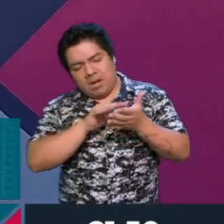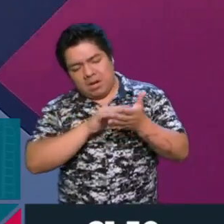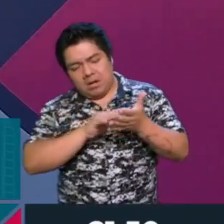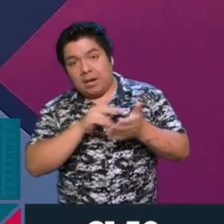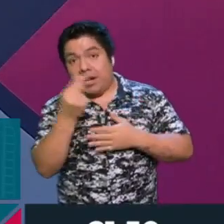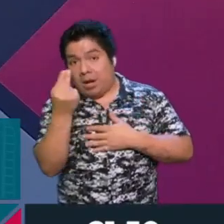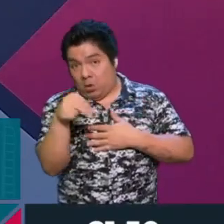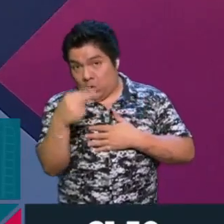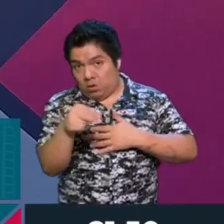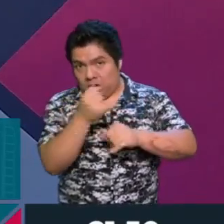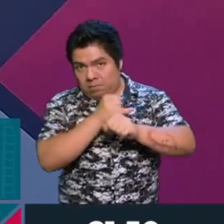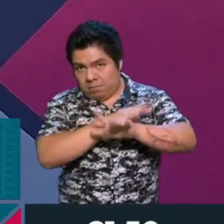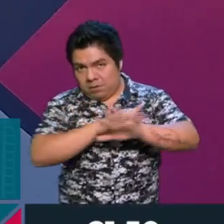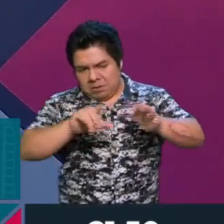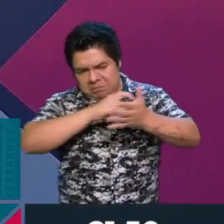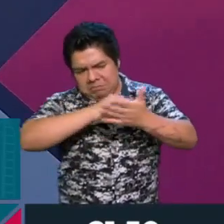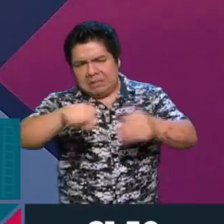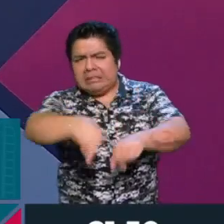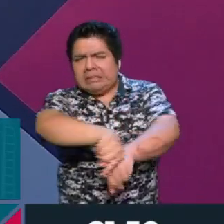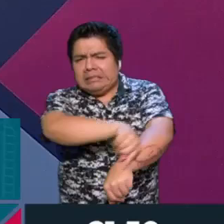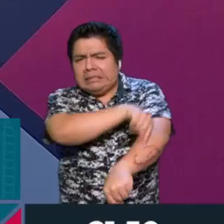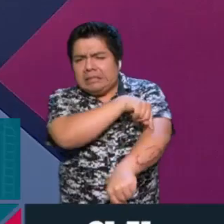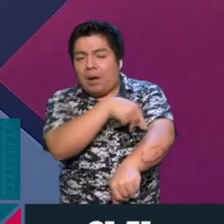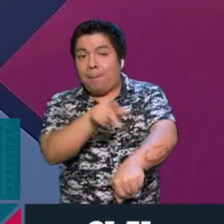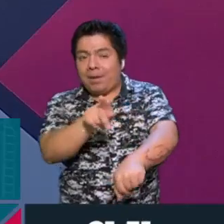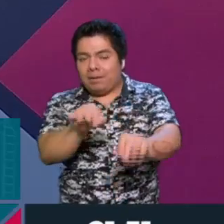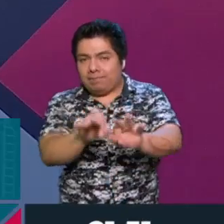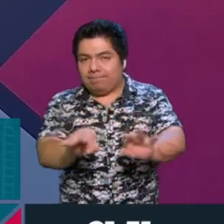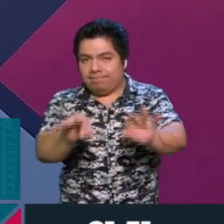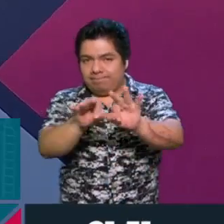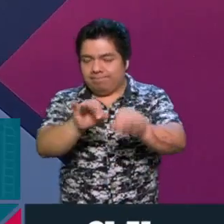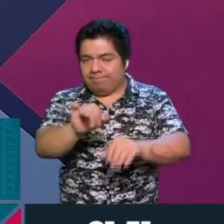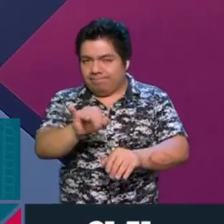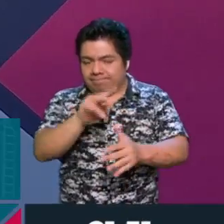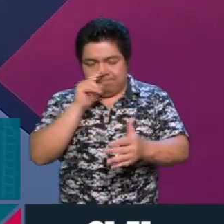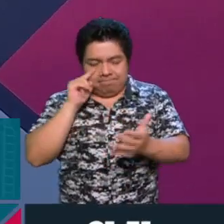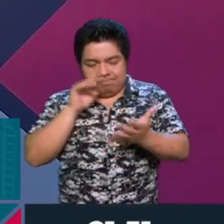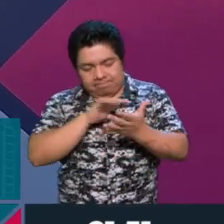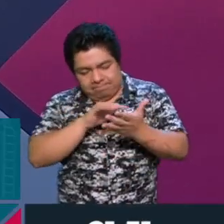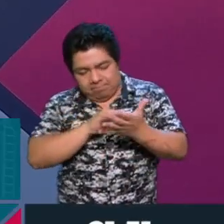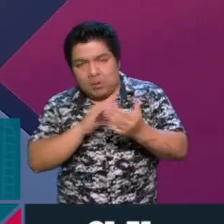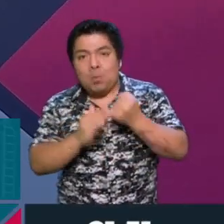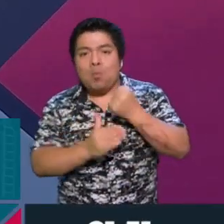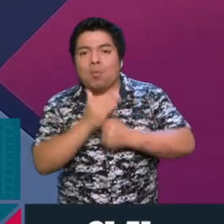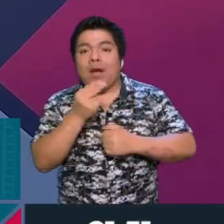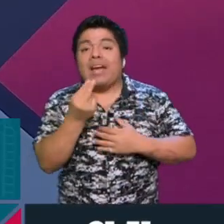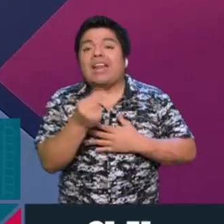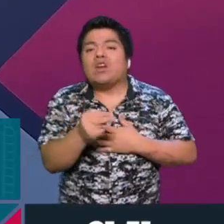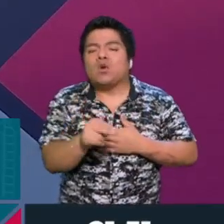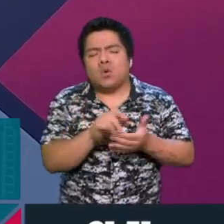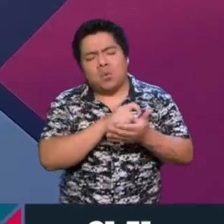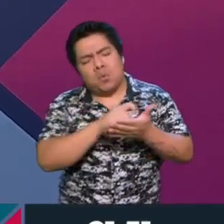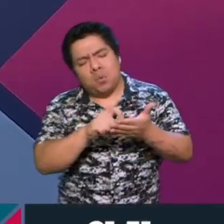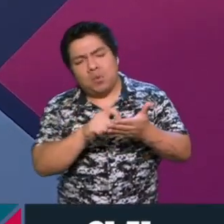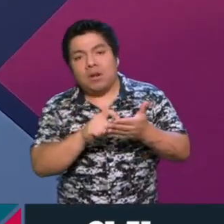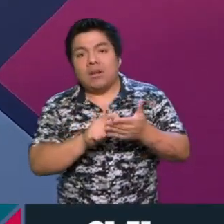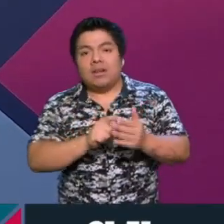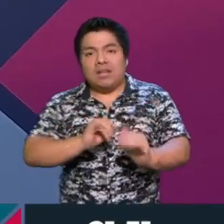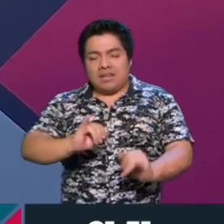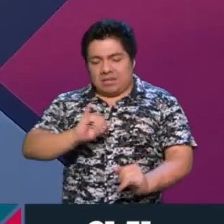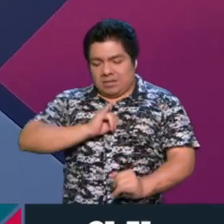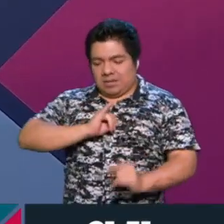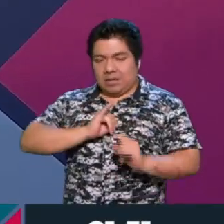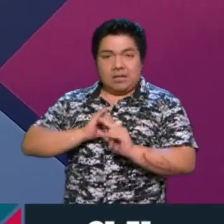del informe porque es un informe largo, pero es muy importante y van a ver ustedes por qué. El informe se llama